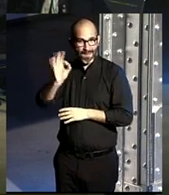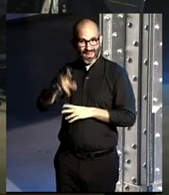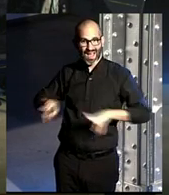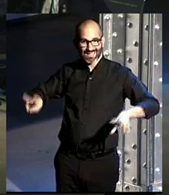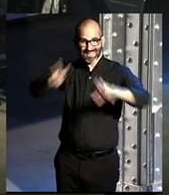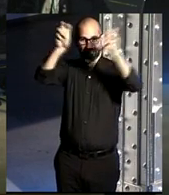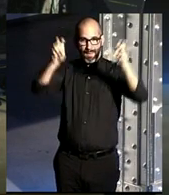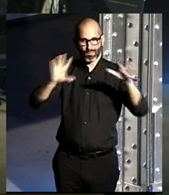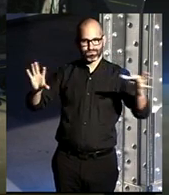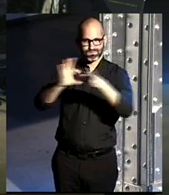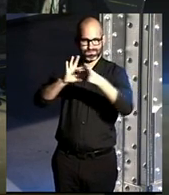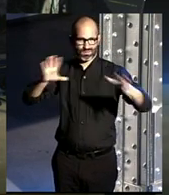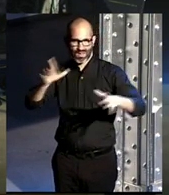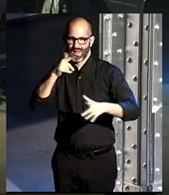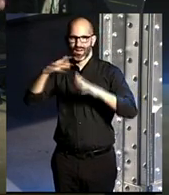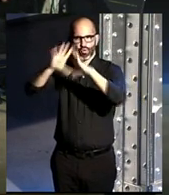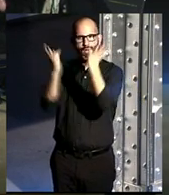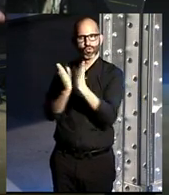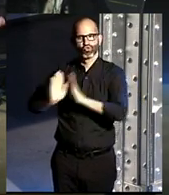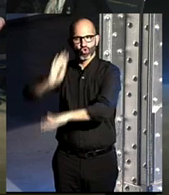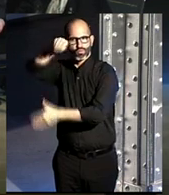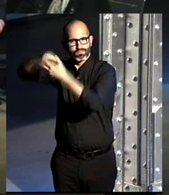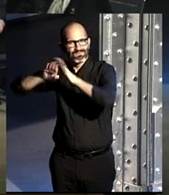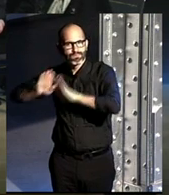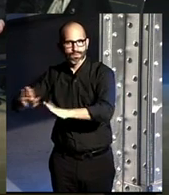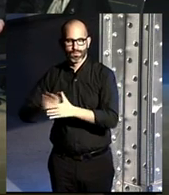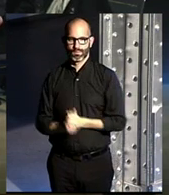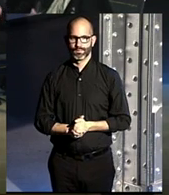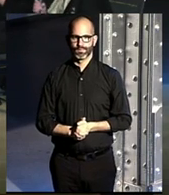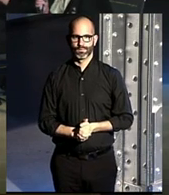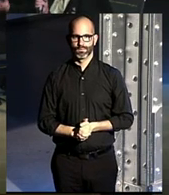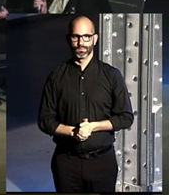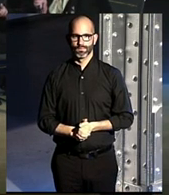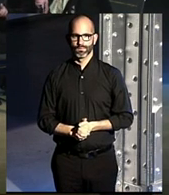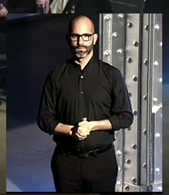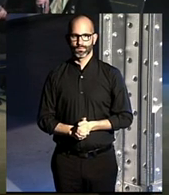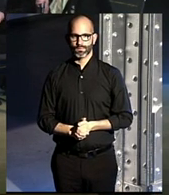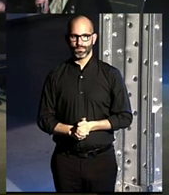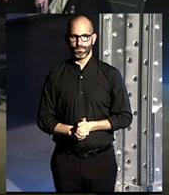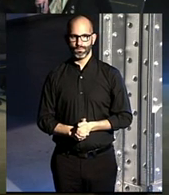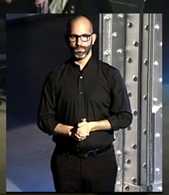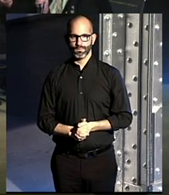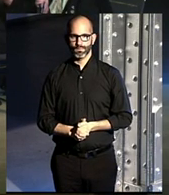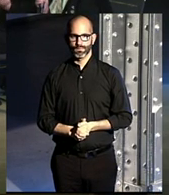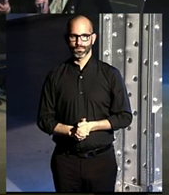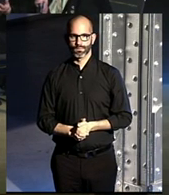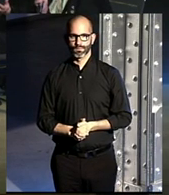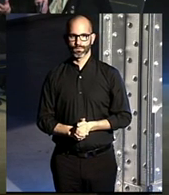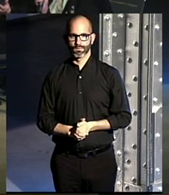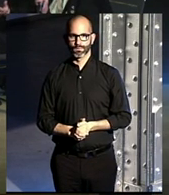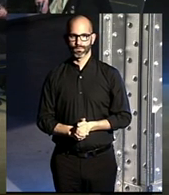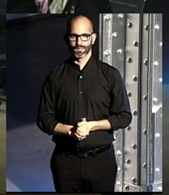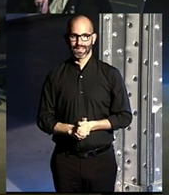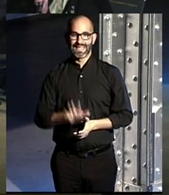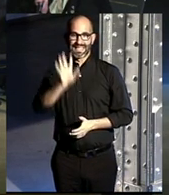de Efectivamente. Verne. Siglo XX, de todas formas. Yeah, he would be parodying himself if he did that, if he wrote steampunk. Si